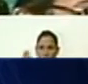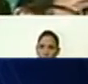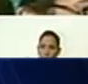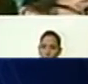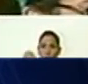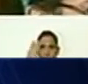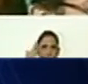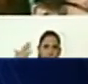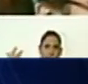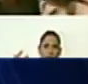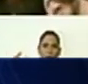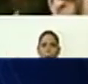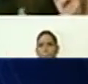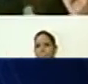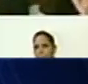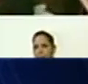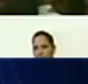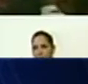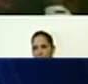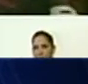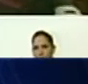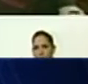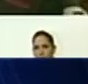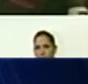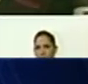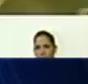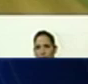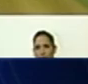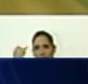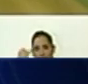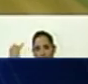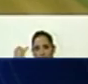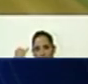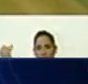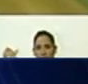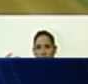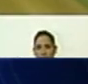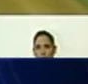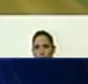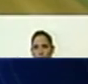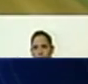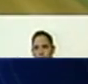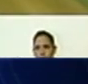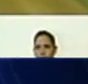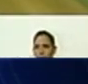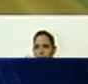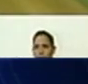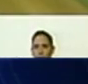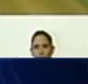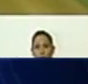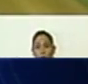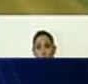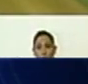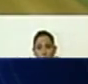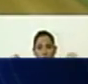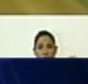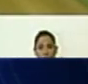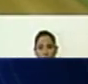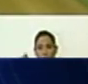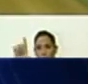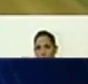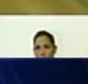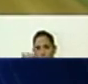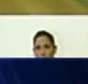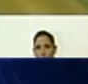la pésima información que la Central de Inteligencia de los Estados Unidos les brindó. Convocaron una reunión en Lima,